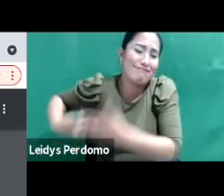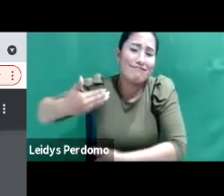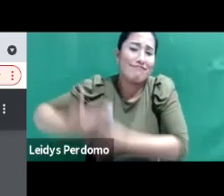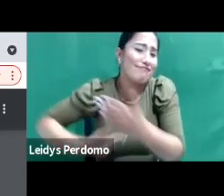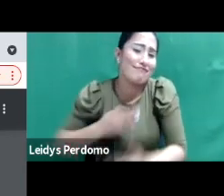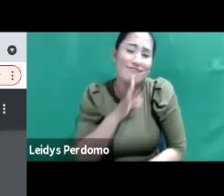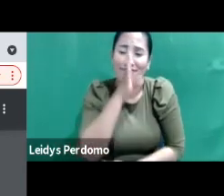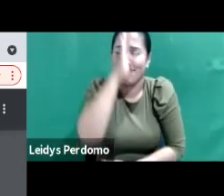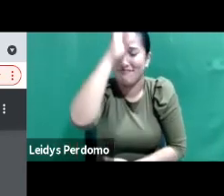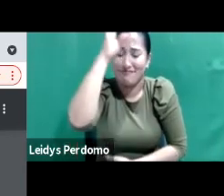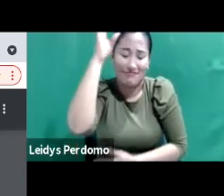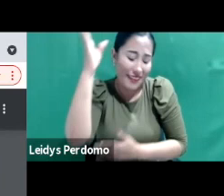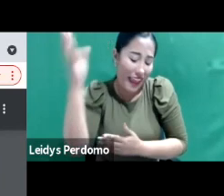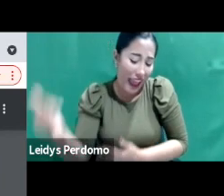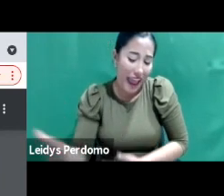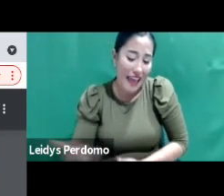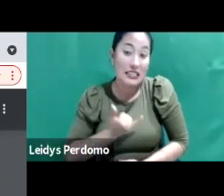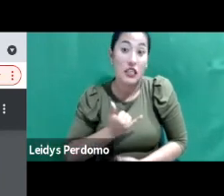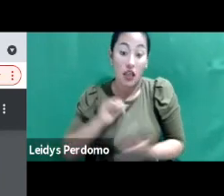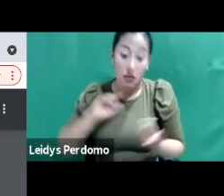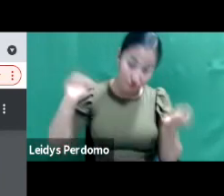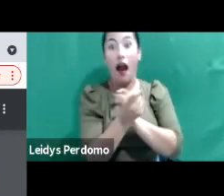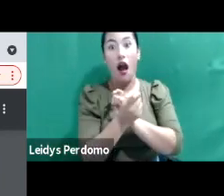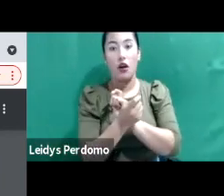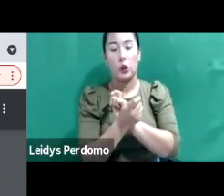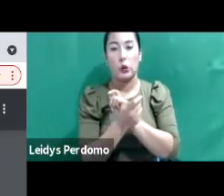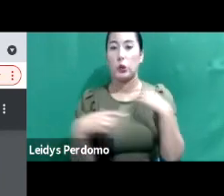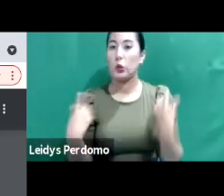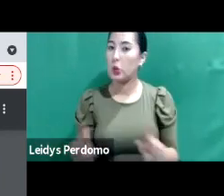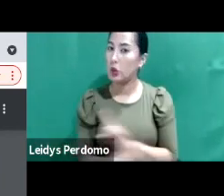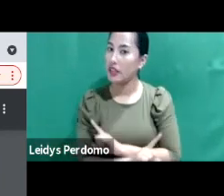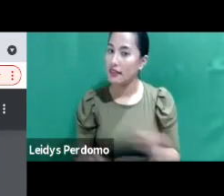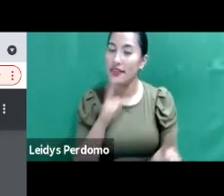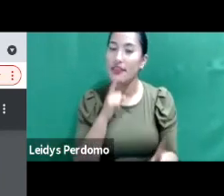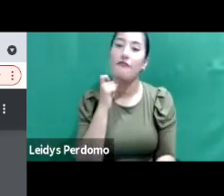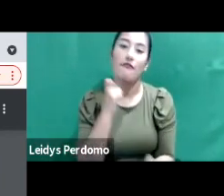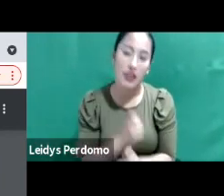Entonces, modificar eso de golpe no ha sido tan sencillo y claramente